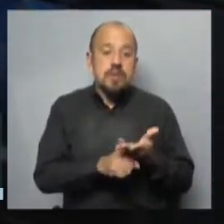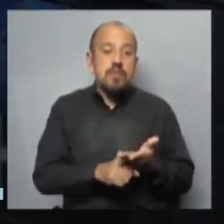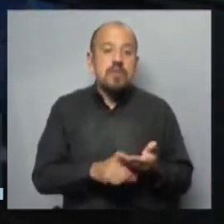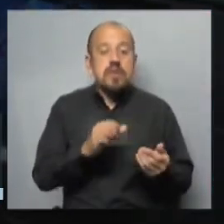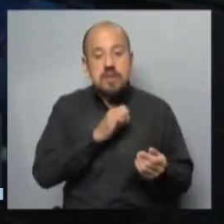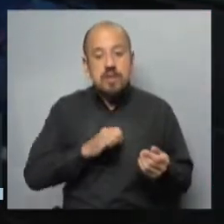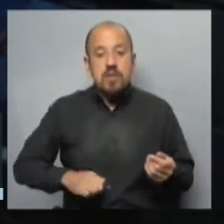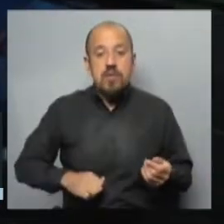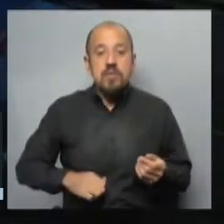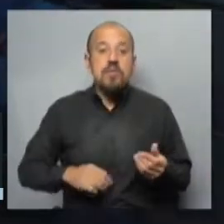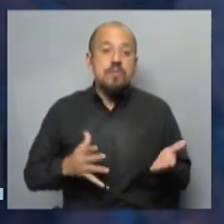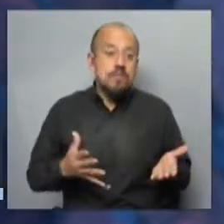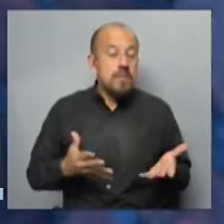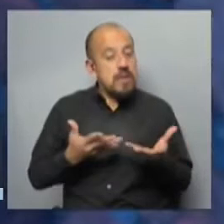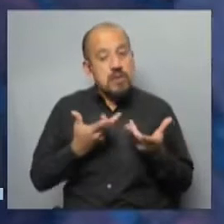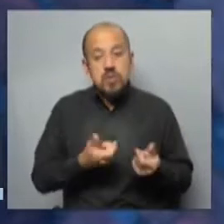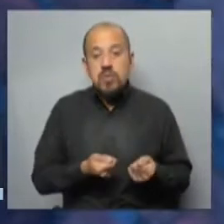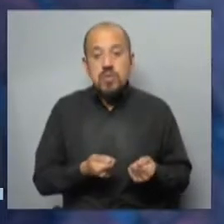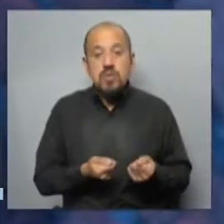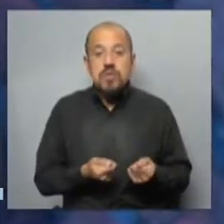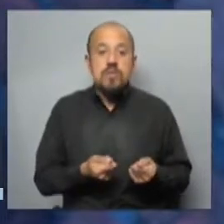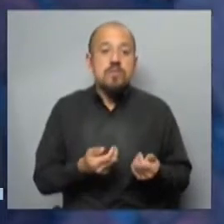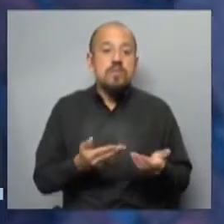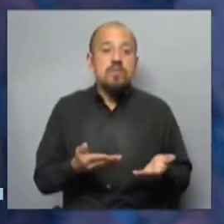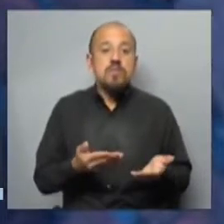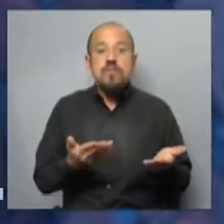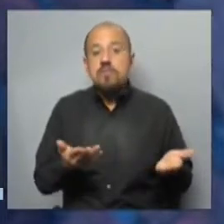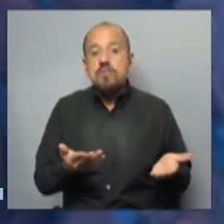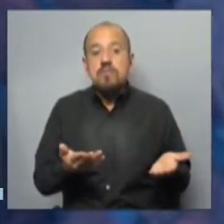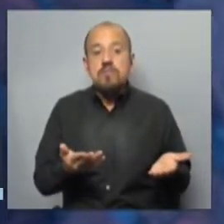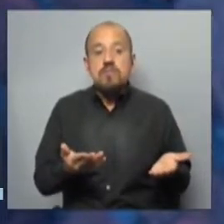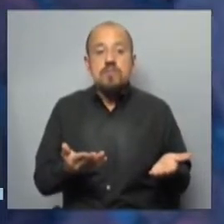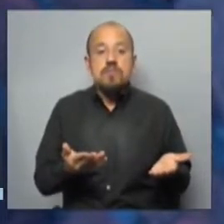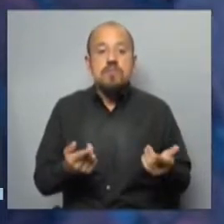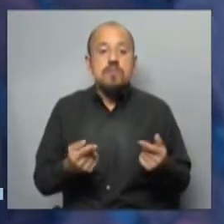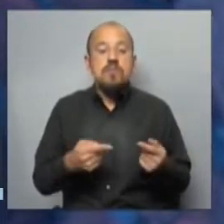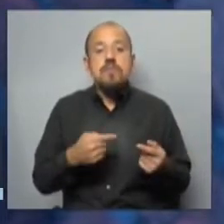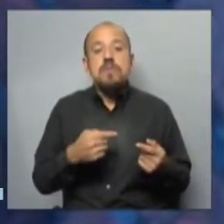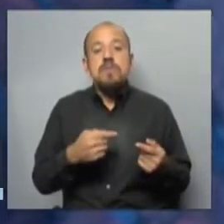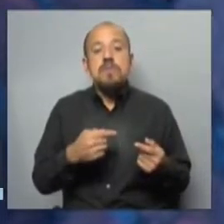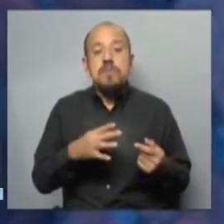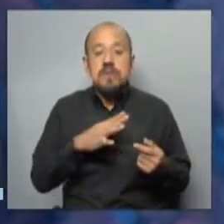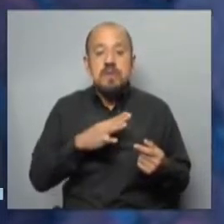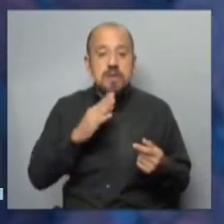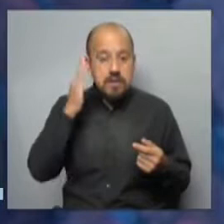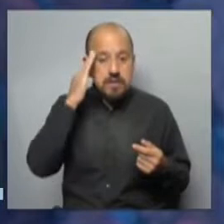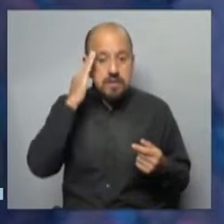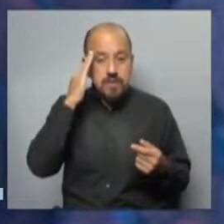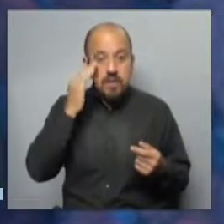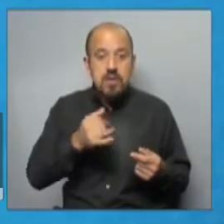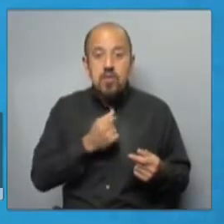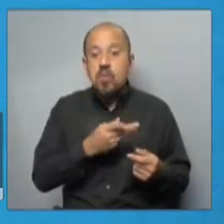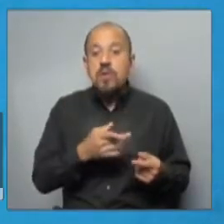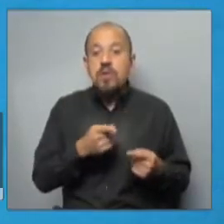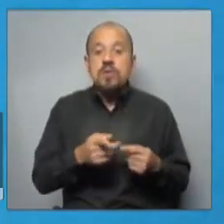qué bueno que ayude que de rubros y otra vez tenemos que saber cuántos son